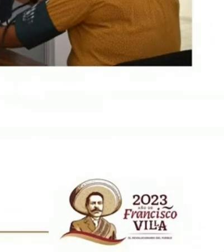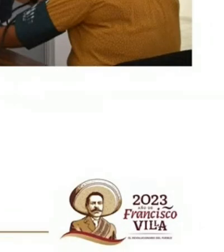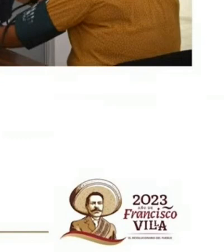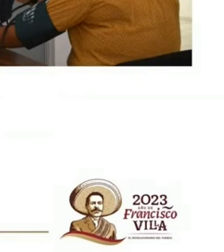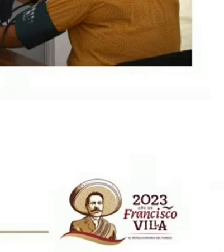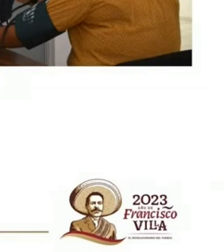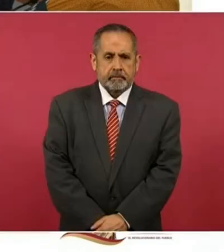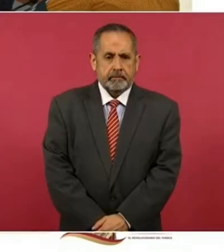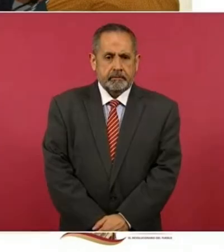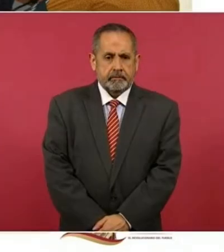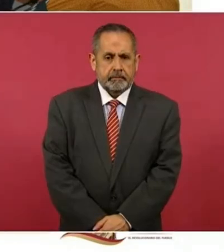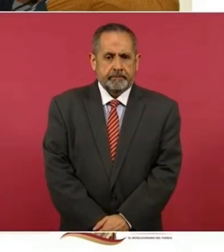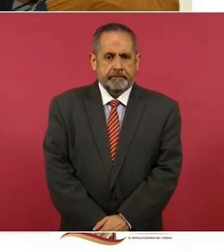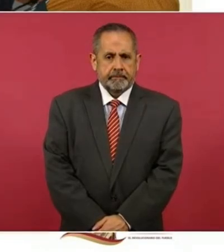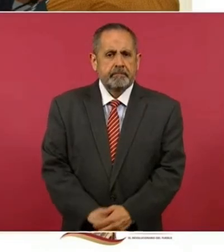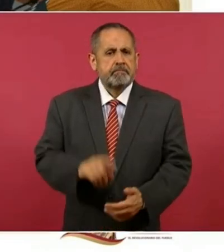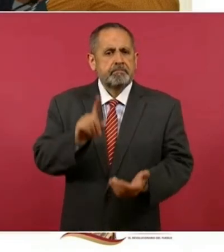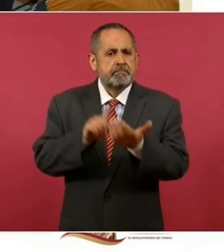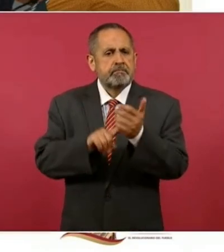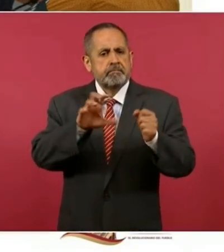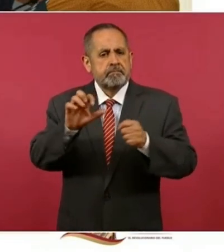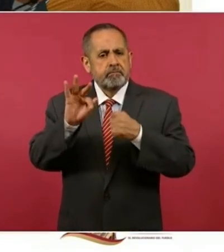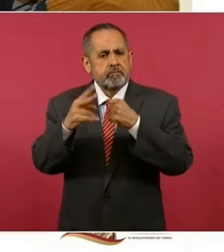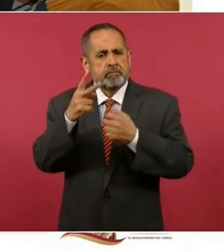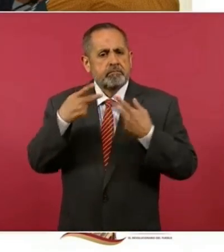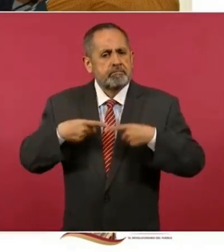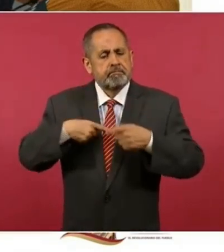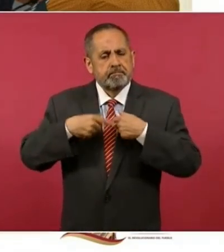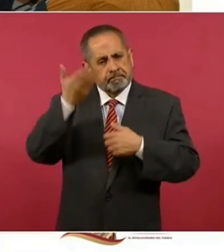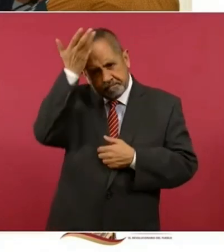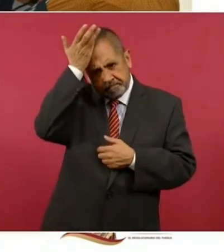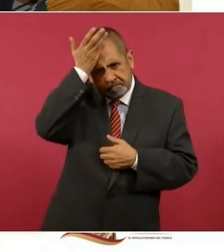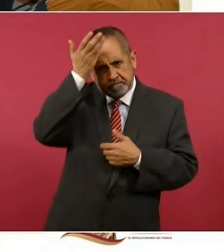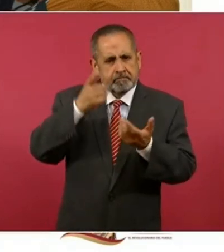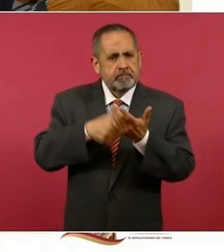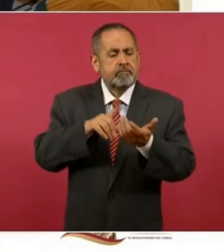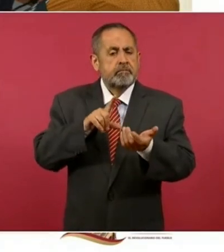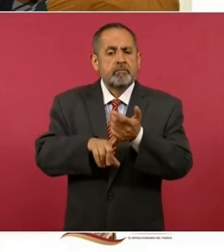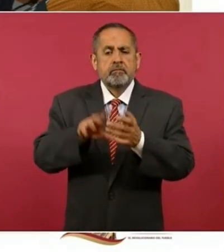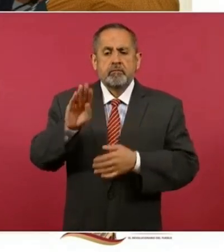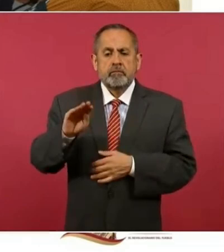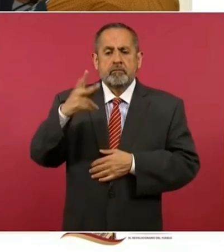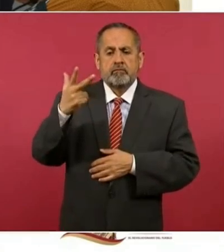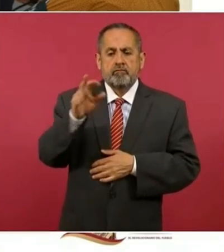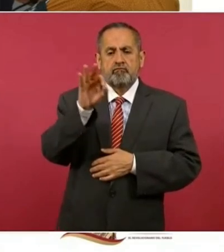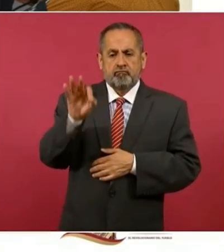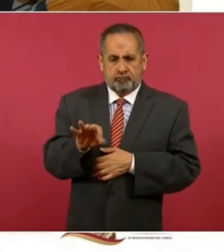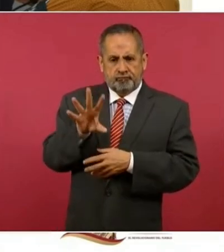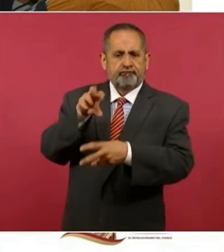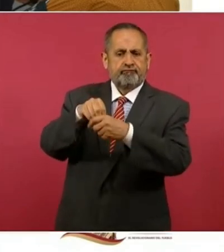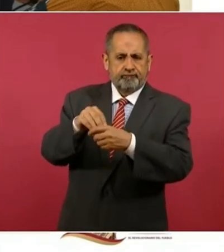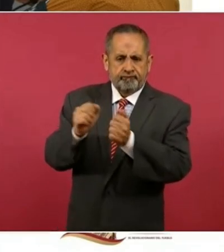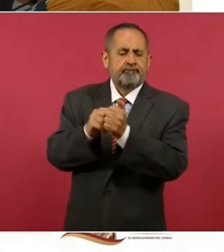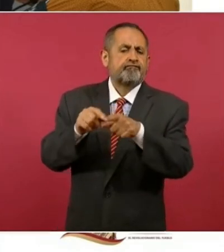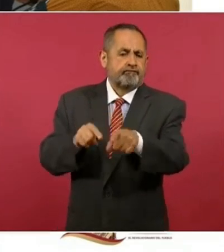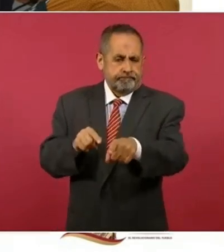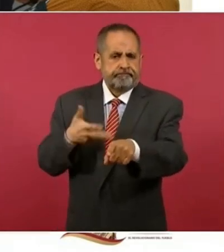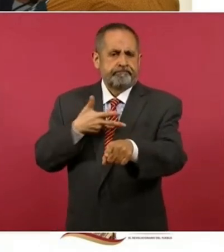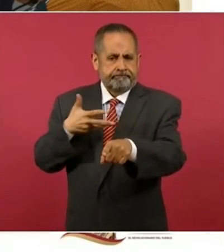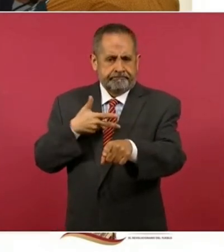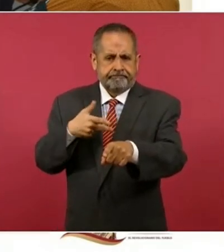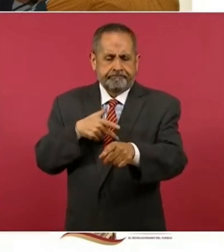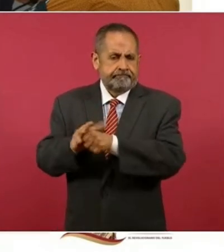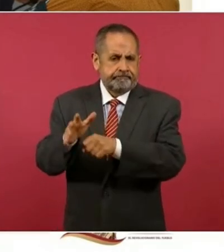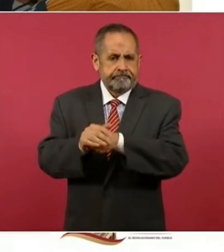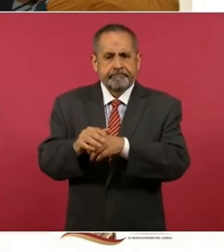1,542 compañeras y compañeros de personal de enfermería, con lo que cubrimos el 98% de esta rama.